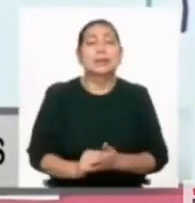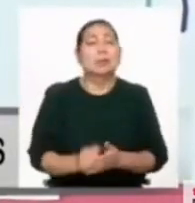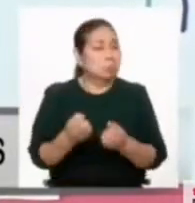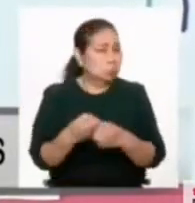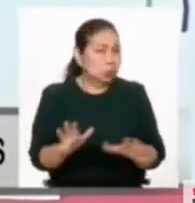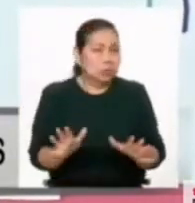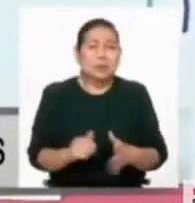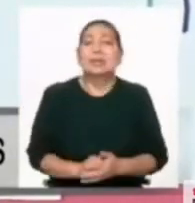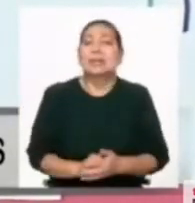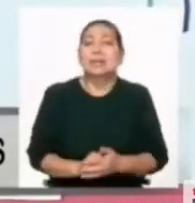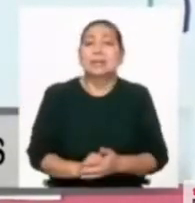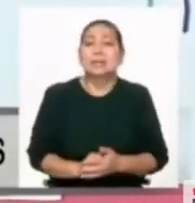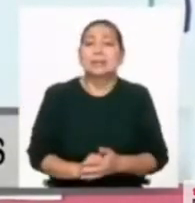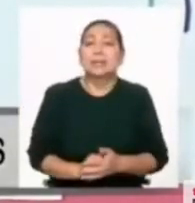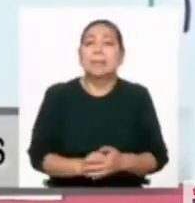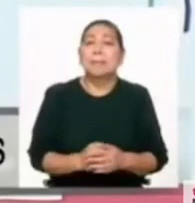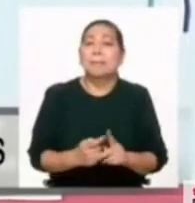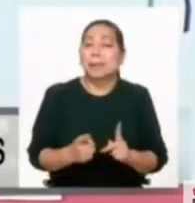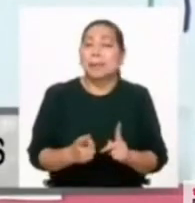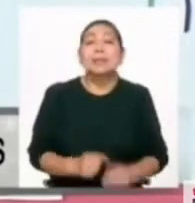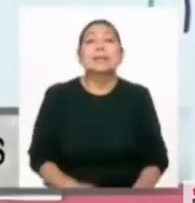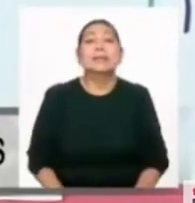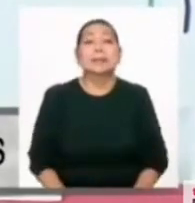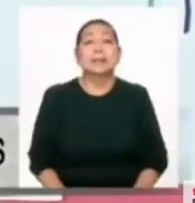en ese extremo.